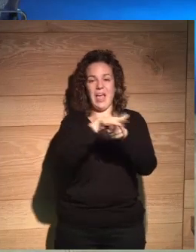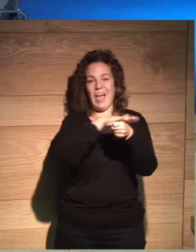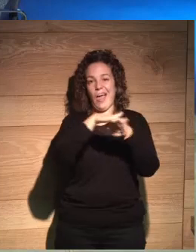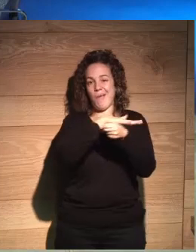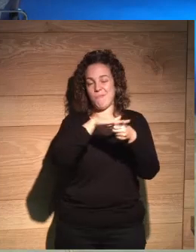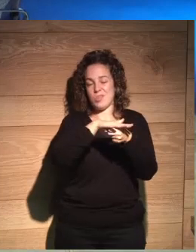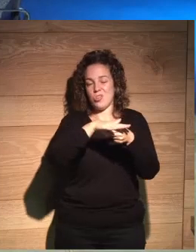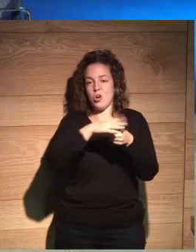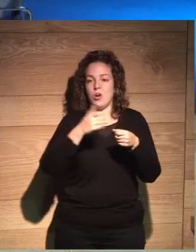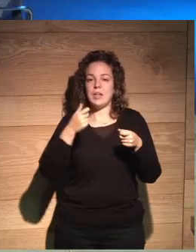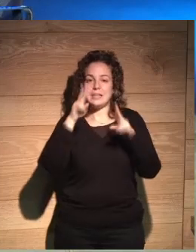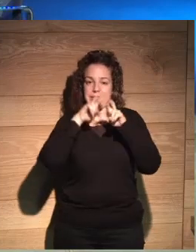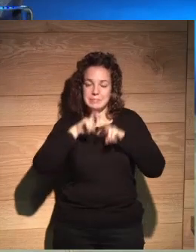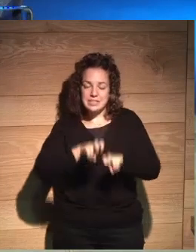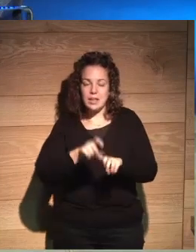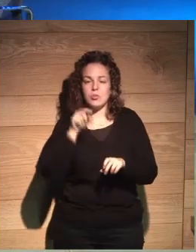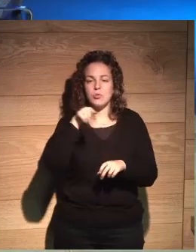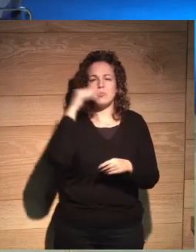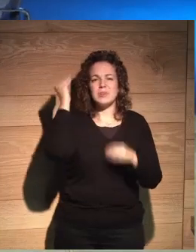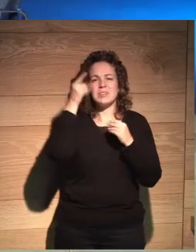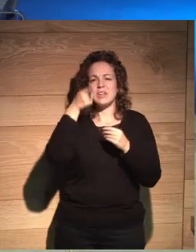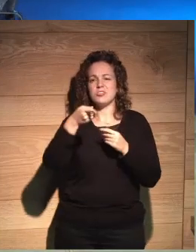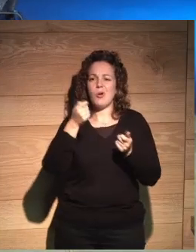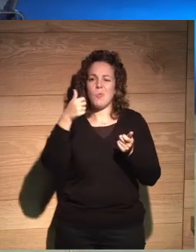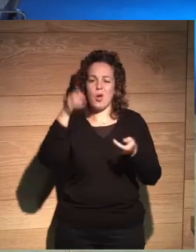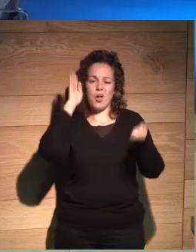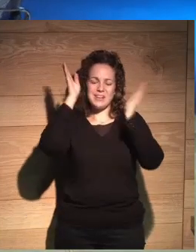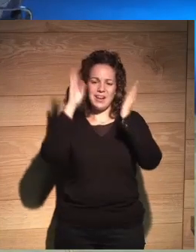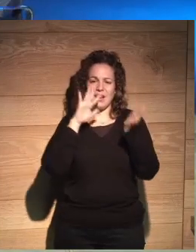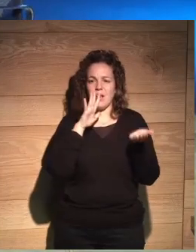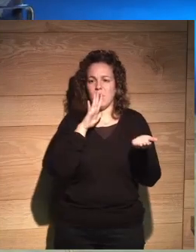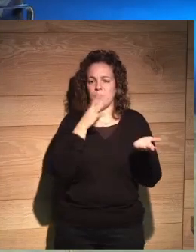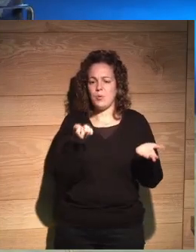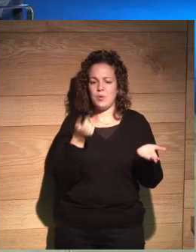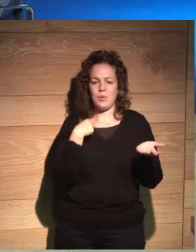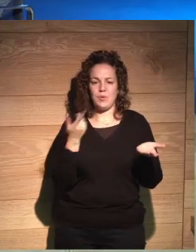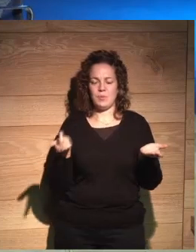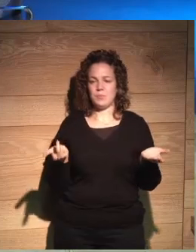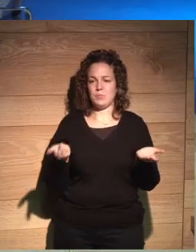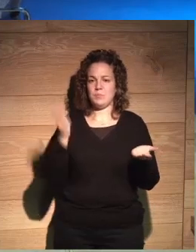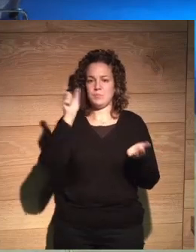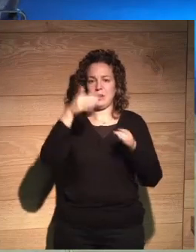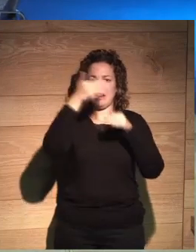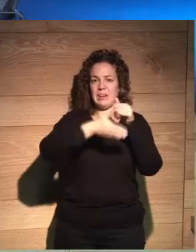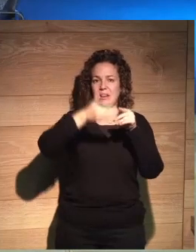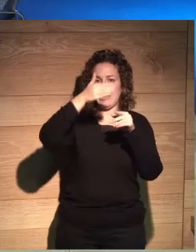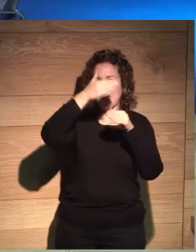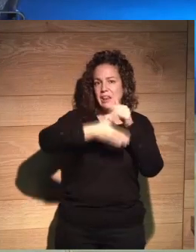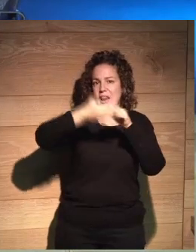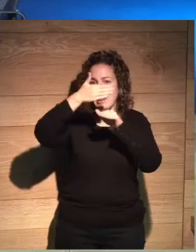que eso está un poco desmadrado en el sentido de que nadie le pone unos límites?